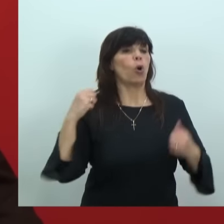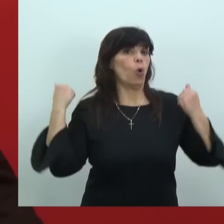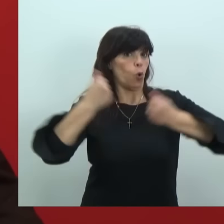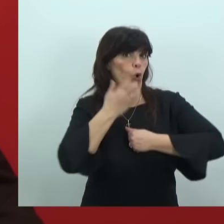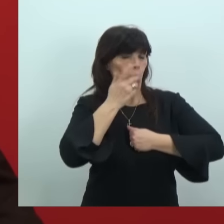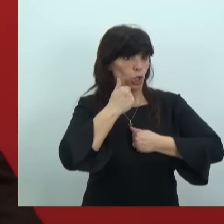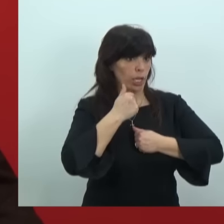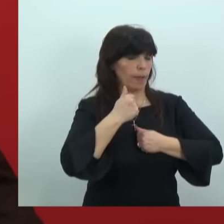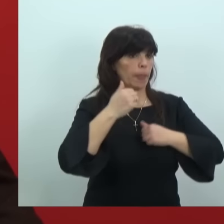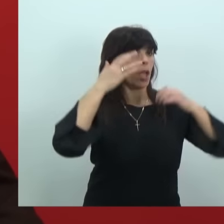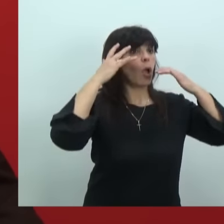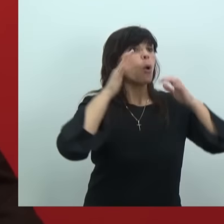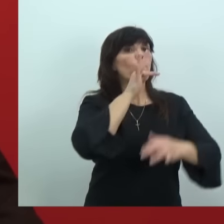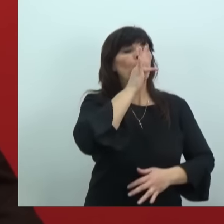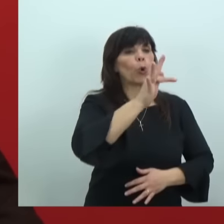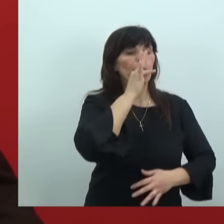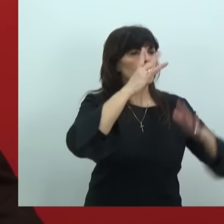vio la promesa.